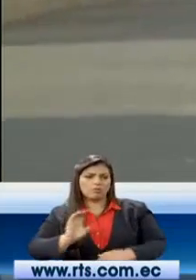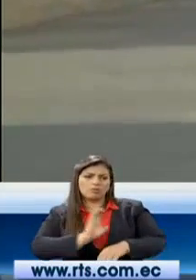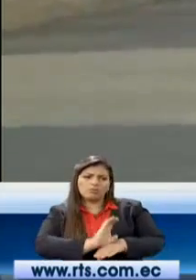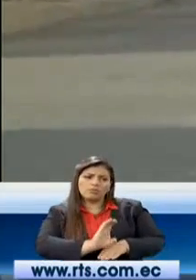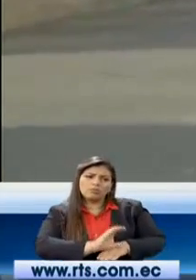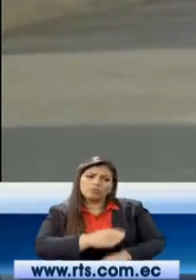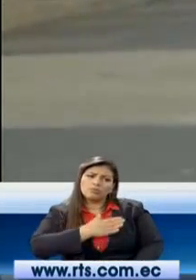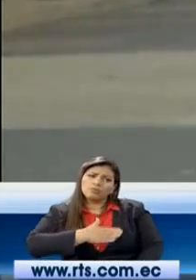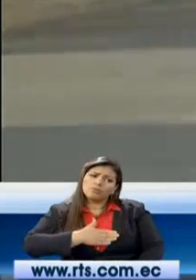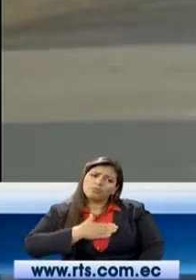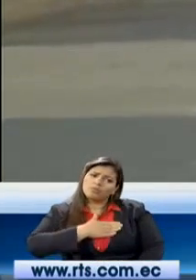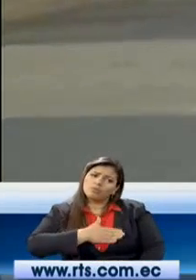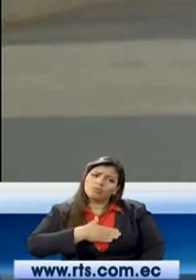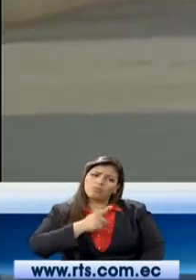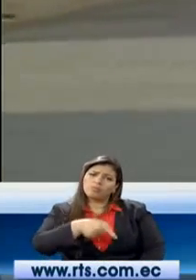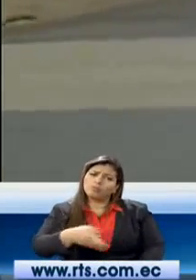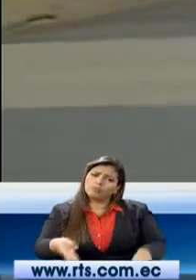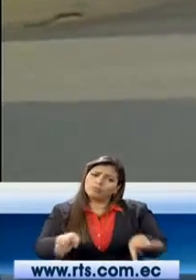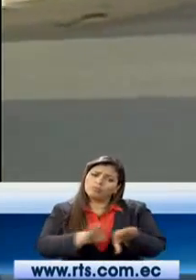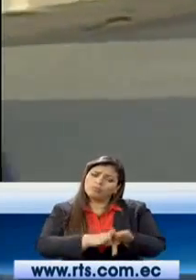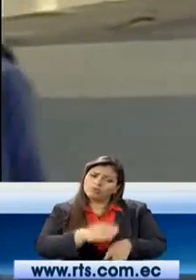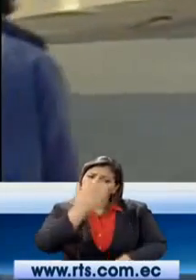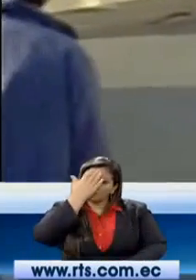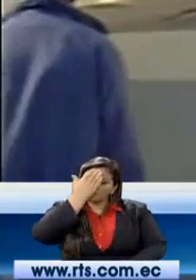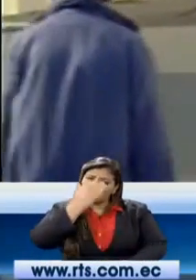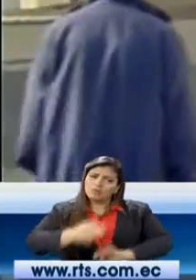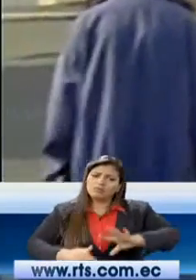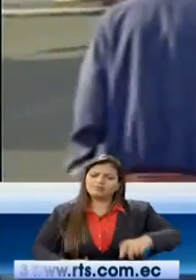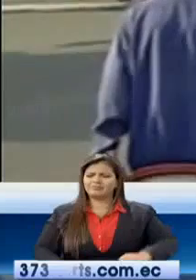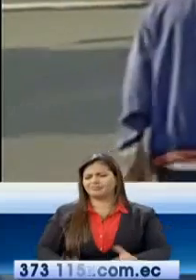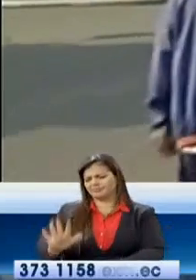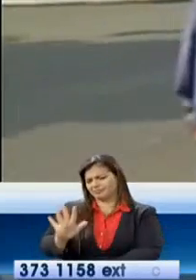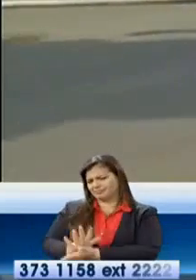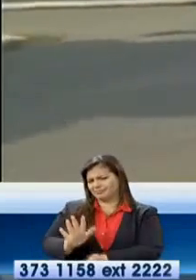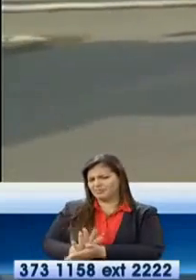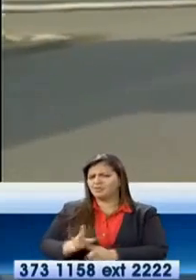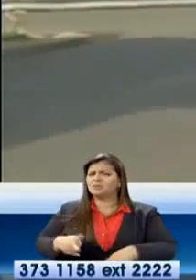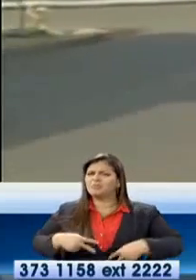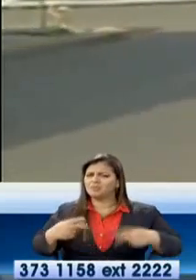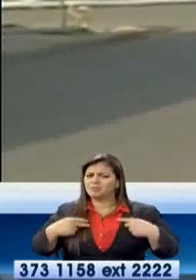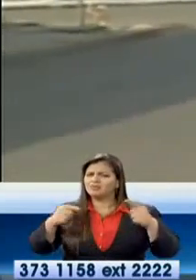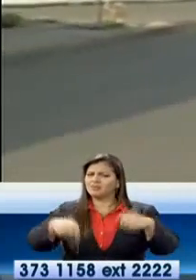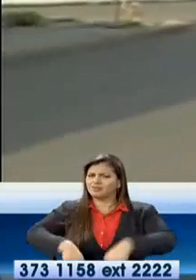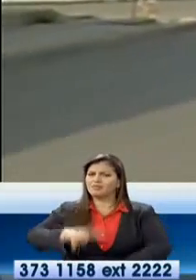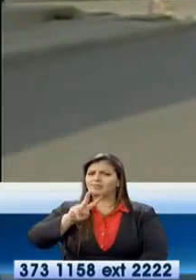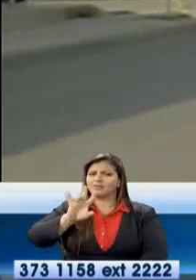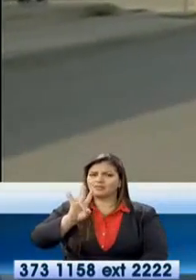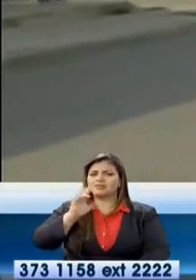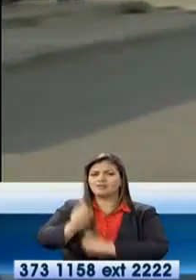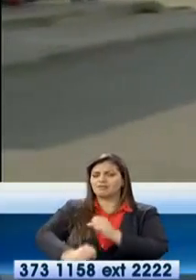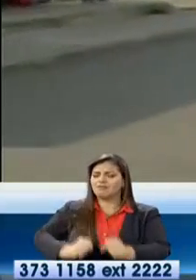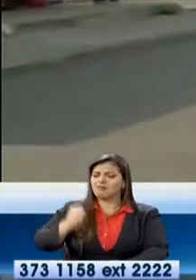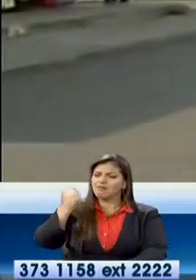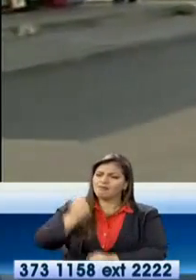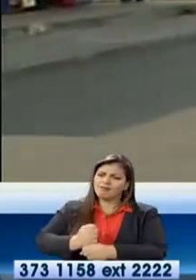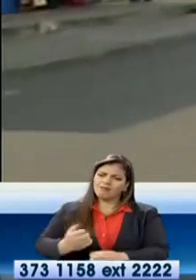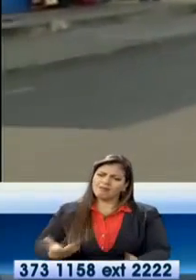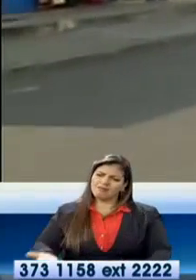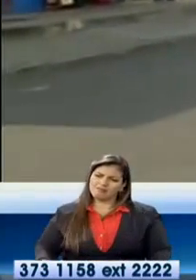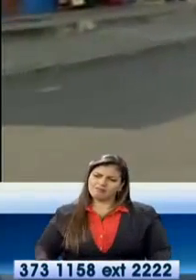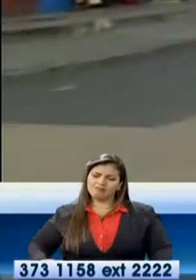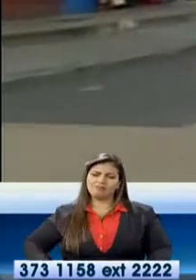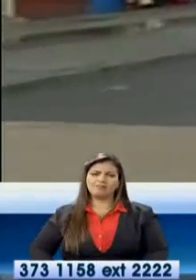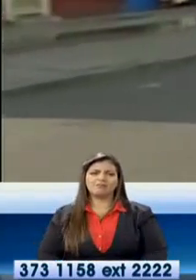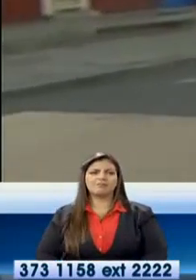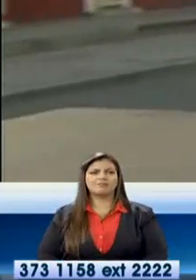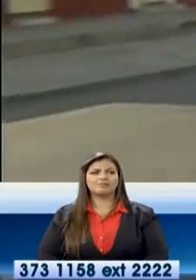yo le digo, no, le digo, porque a mí me conocen, me digo, y a ellos. Yo tengo más de 27 años por aquí viviendo, y recién tengo 5 meses aquí viviendo. O sea, lo